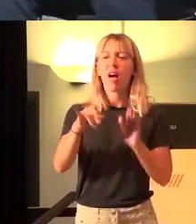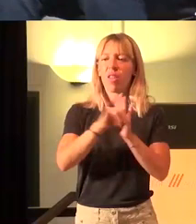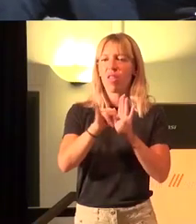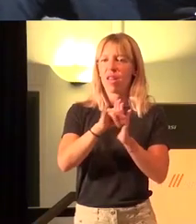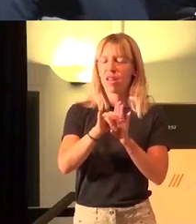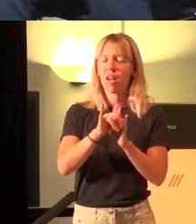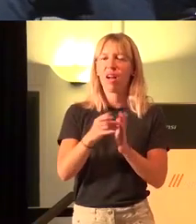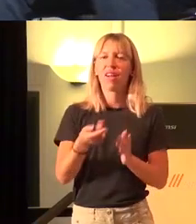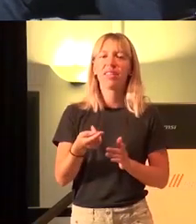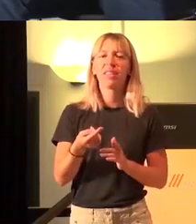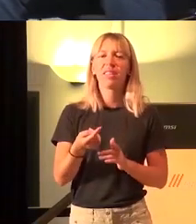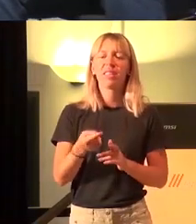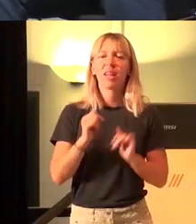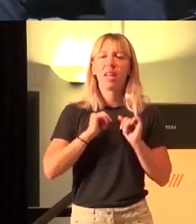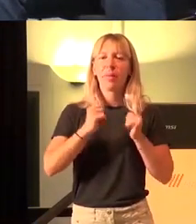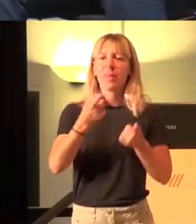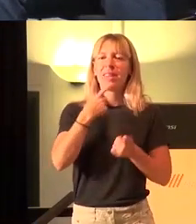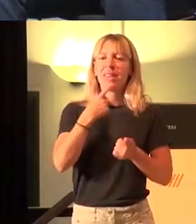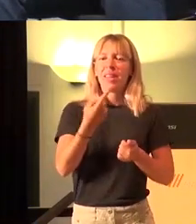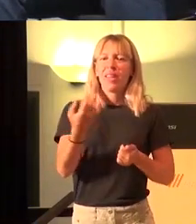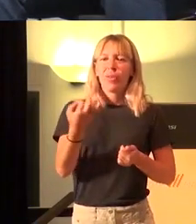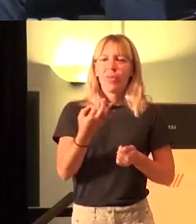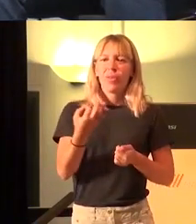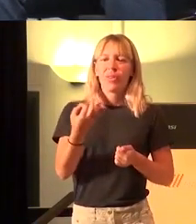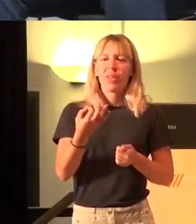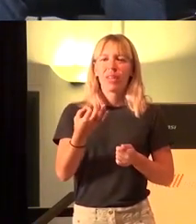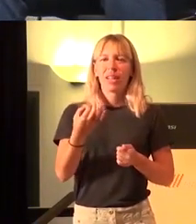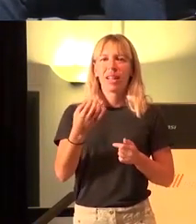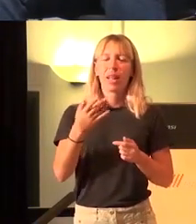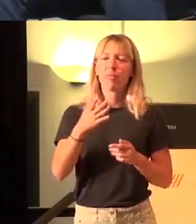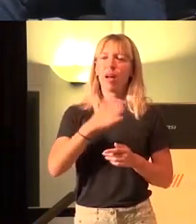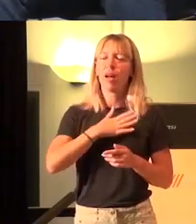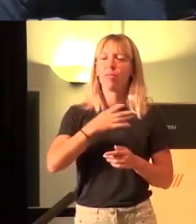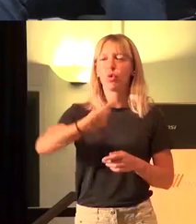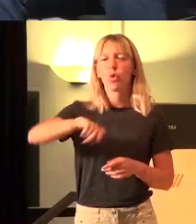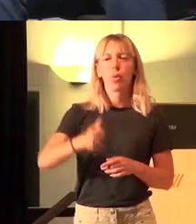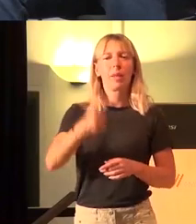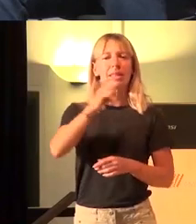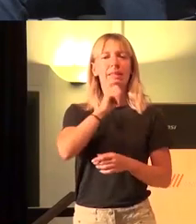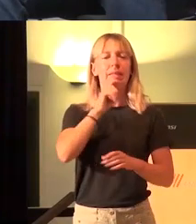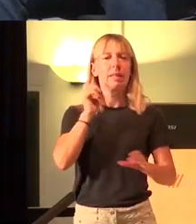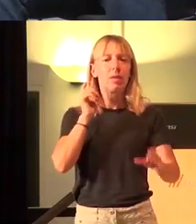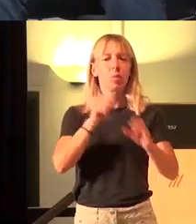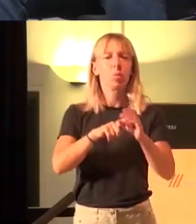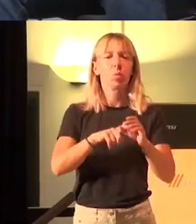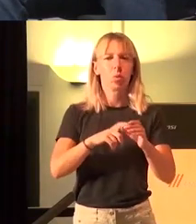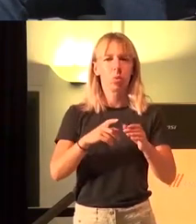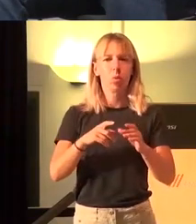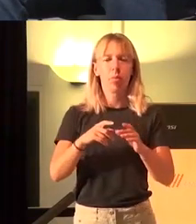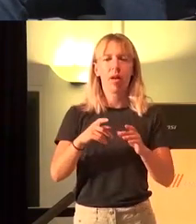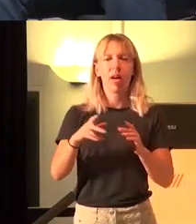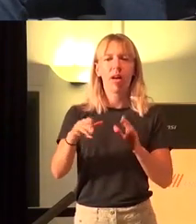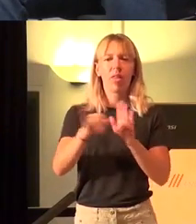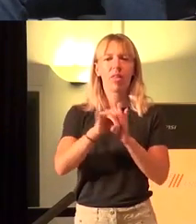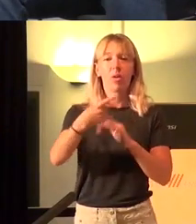Y bueno, ha empezado diciendo que lo más difícil para nosotros ha sido sumarnos los primeros a Cerca. Yo creo que era,